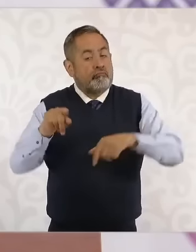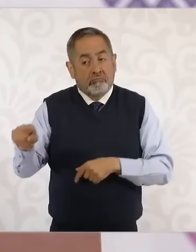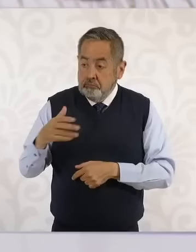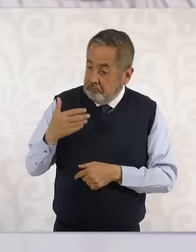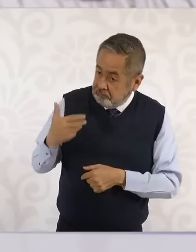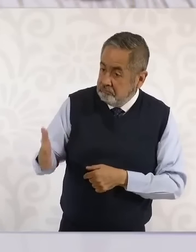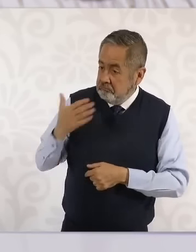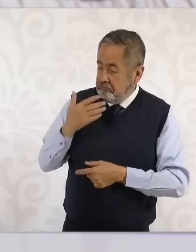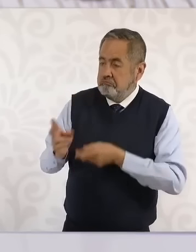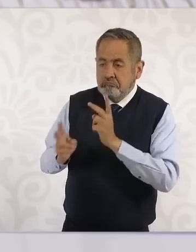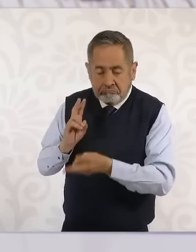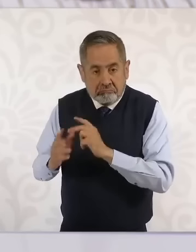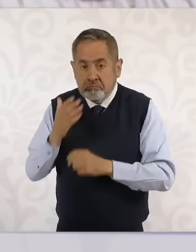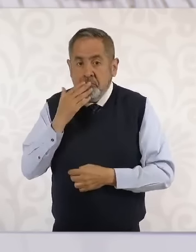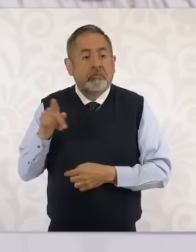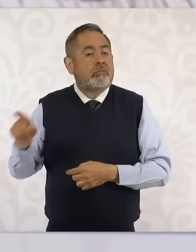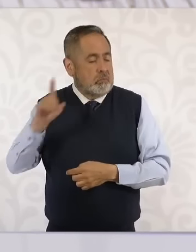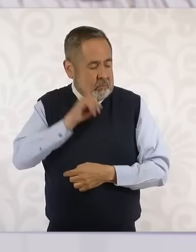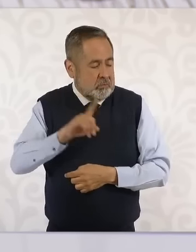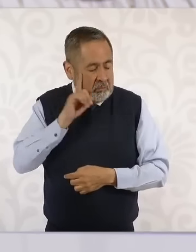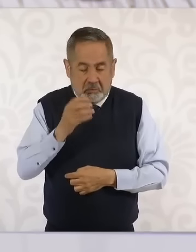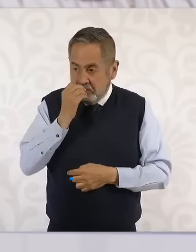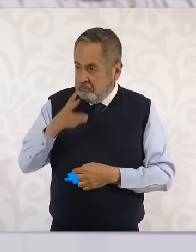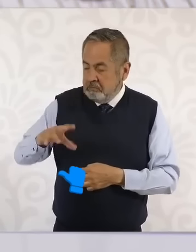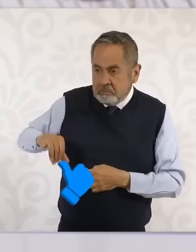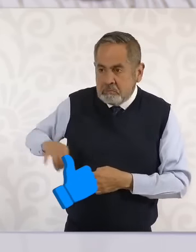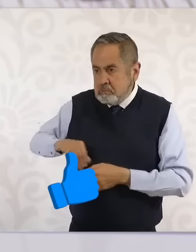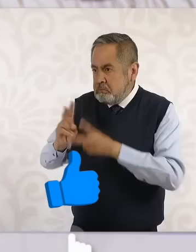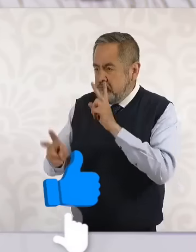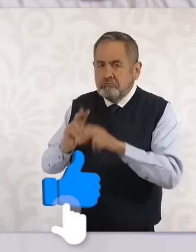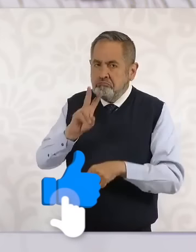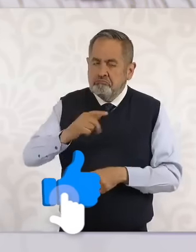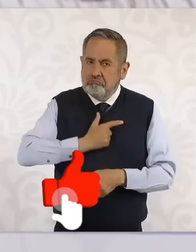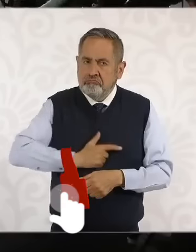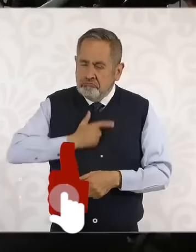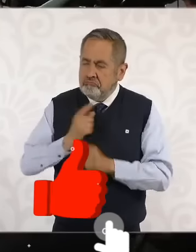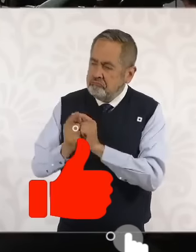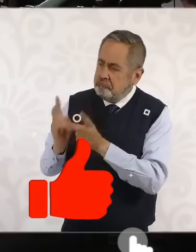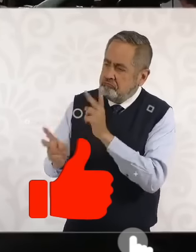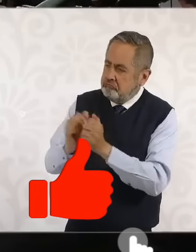mucho de eso, y una mujer muy, muy interesante, la verdad. Me dio mucho gusto recibirla.